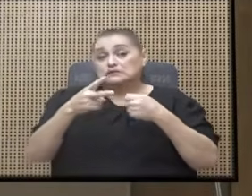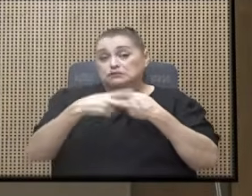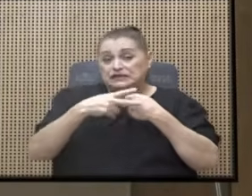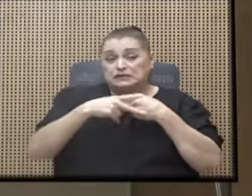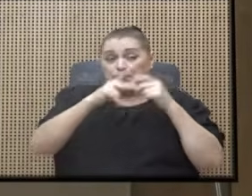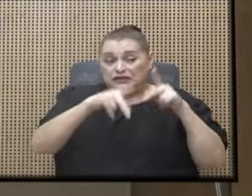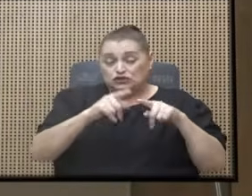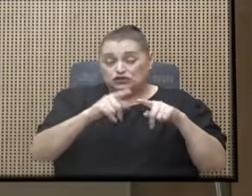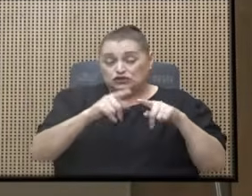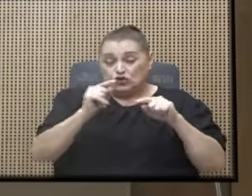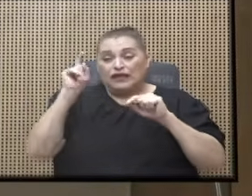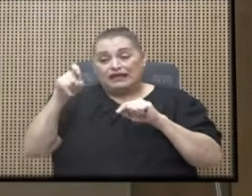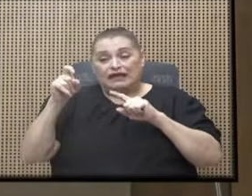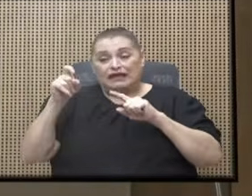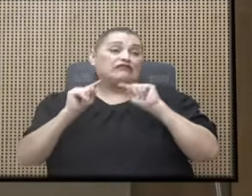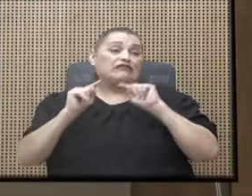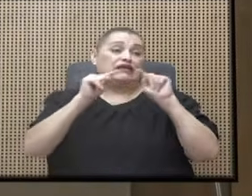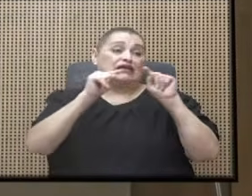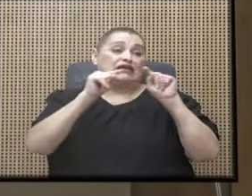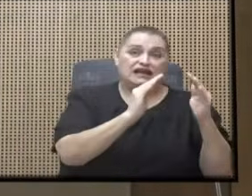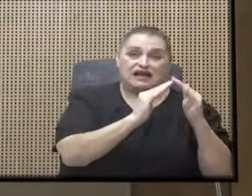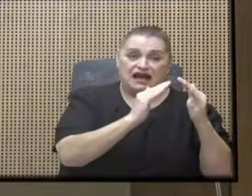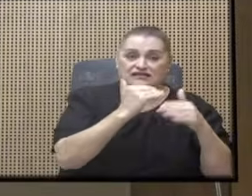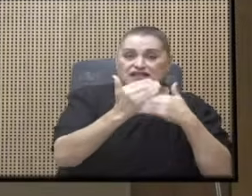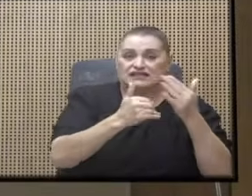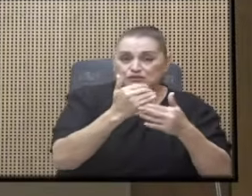regresar al grupo familiar luego del proceso,